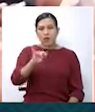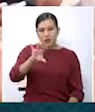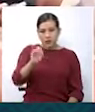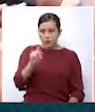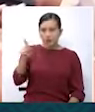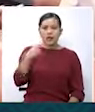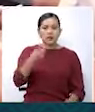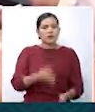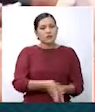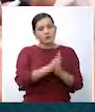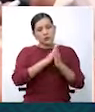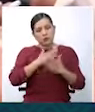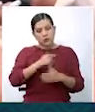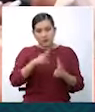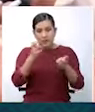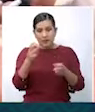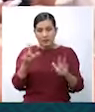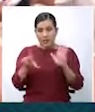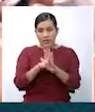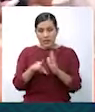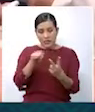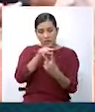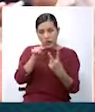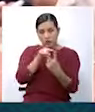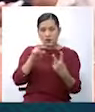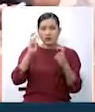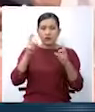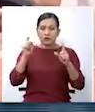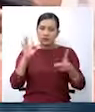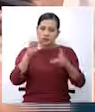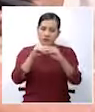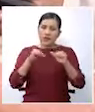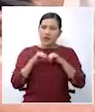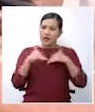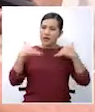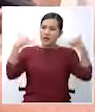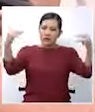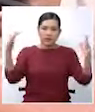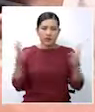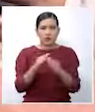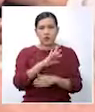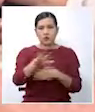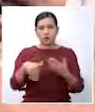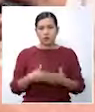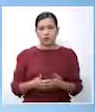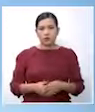ha solicitado que estas leyes sean tratadas dentro de la Asamblea Legislativa.